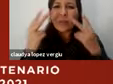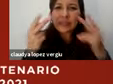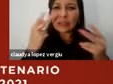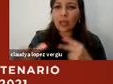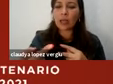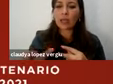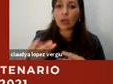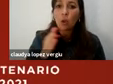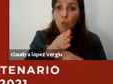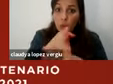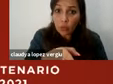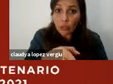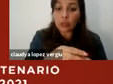Martín,